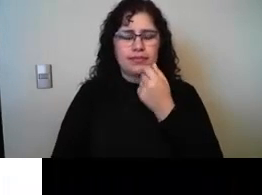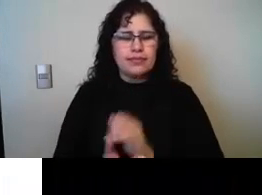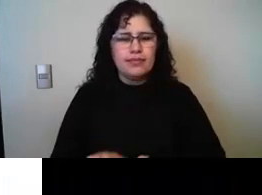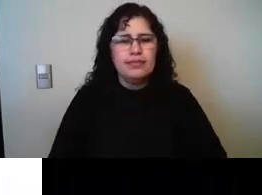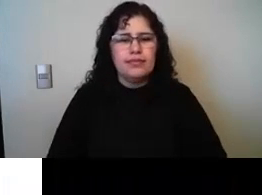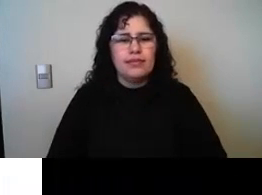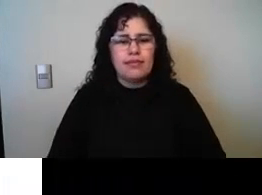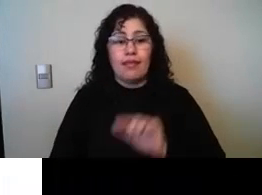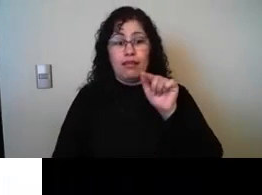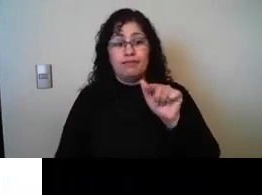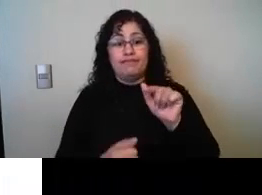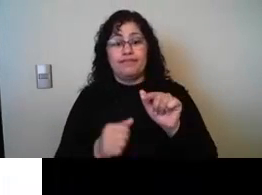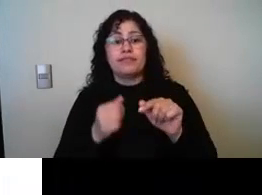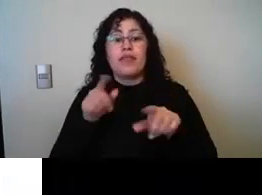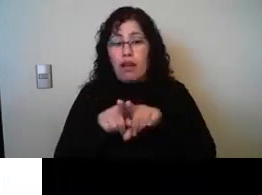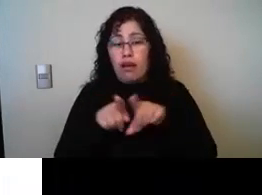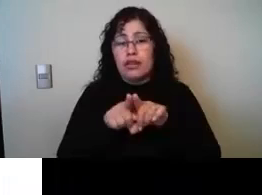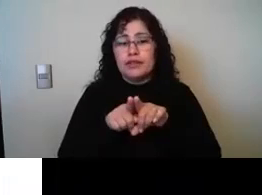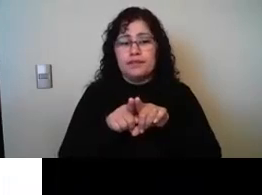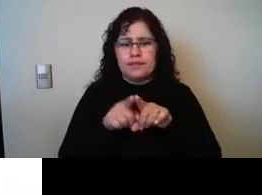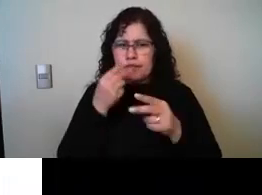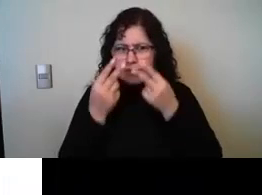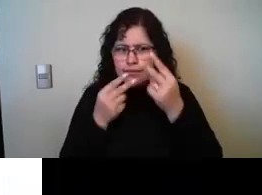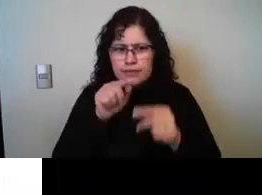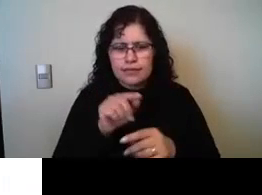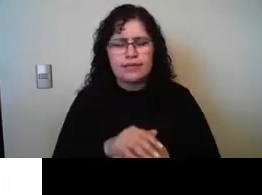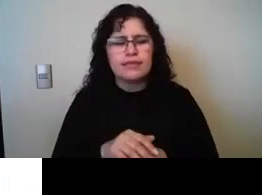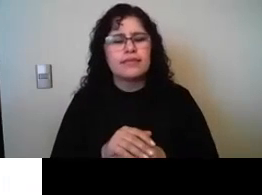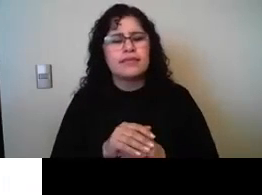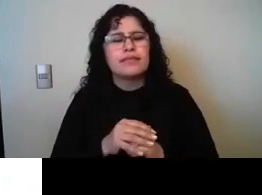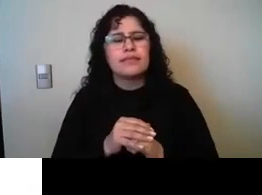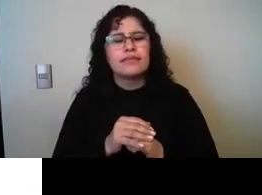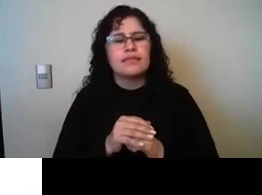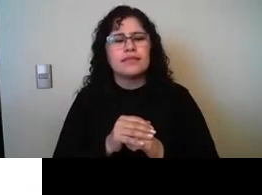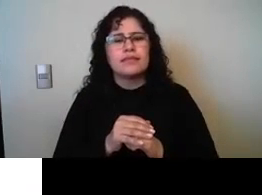En esta imagen tenemos la anatomía del